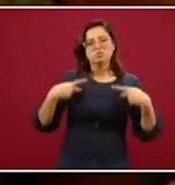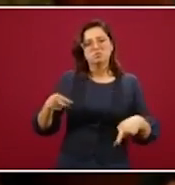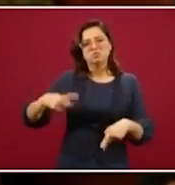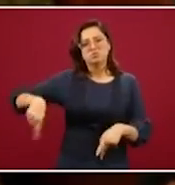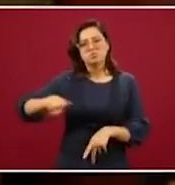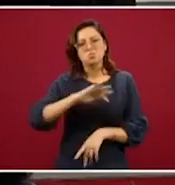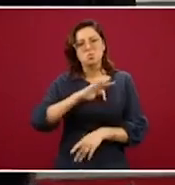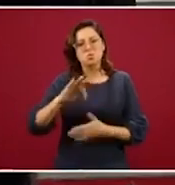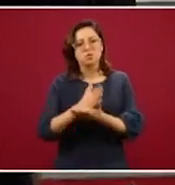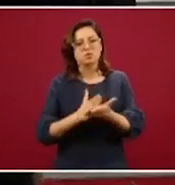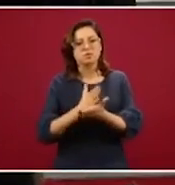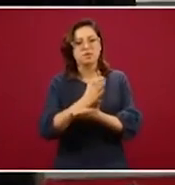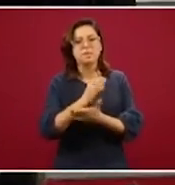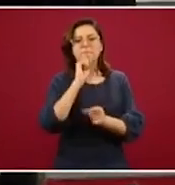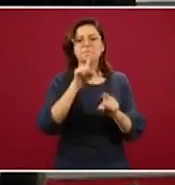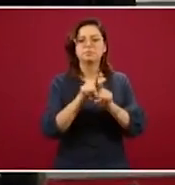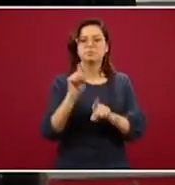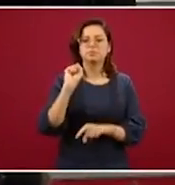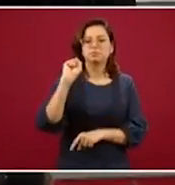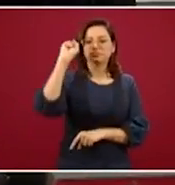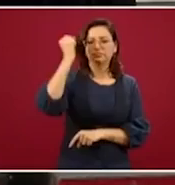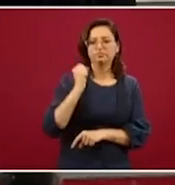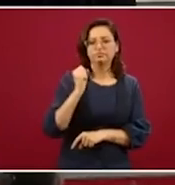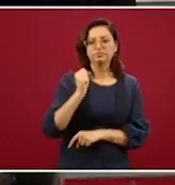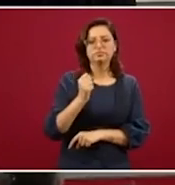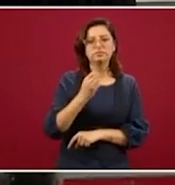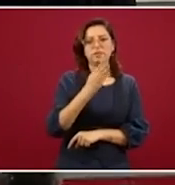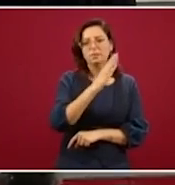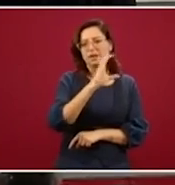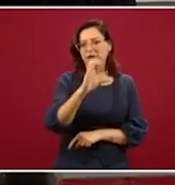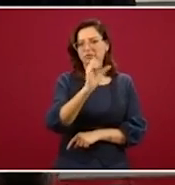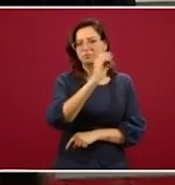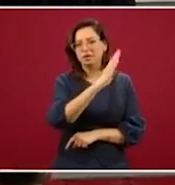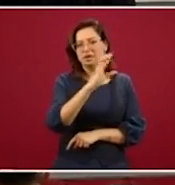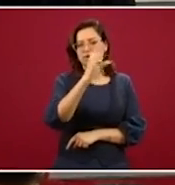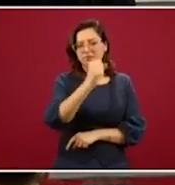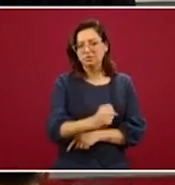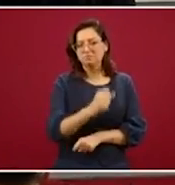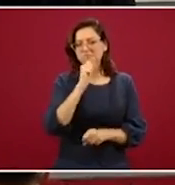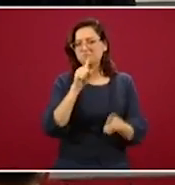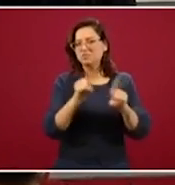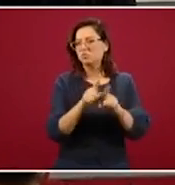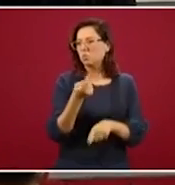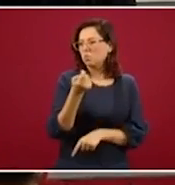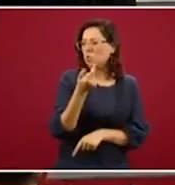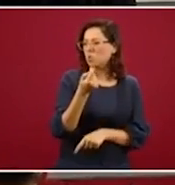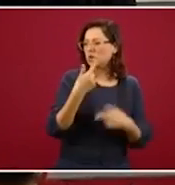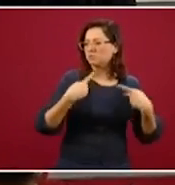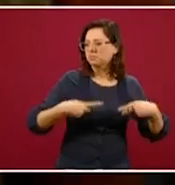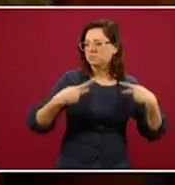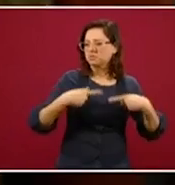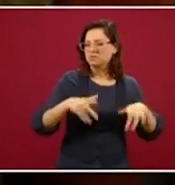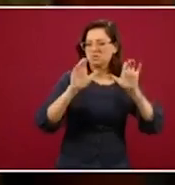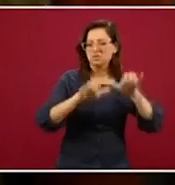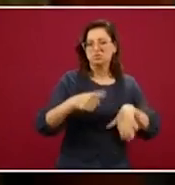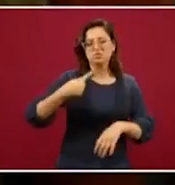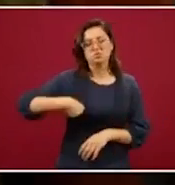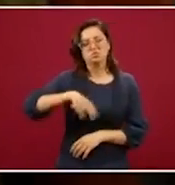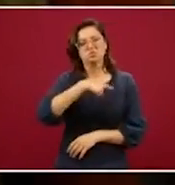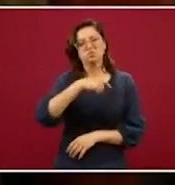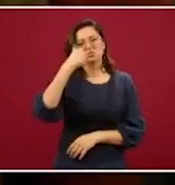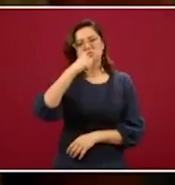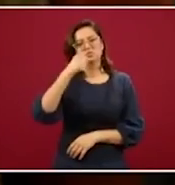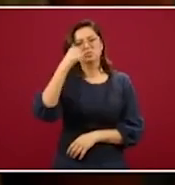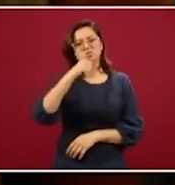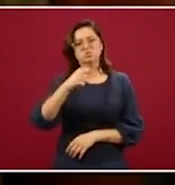acceder, veo el caso de Sinaloa, veo el caso de las dos bajas y veo similares condiciones. Nosotros tenemos siempre una frase, ¿no? Decimos, bueno,